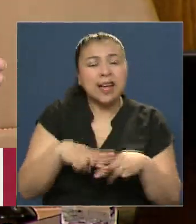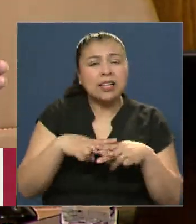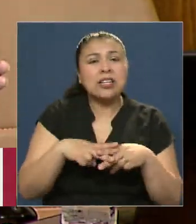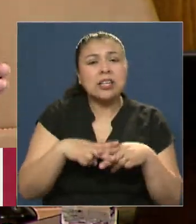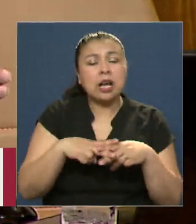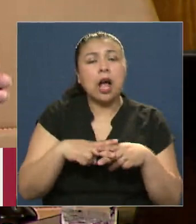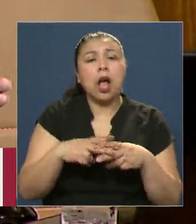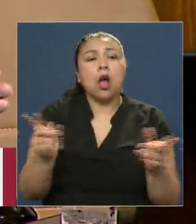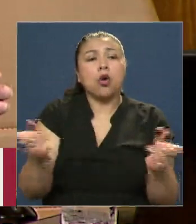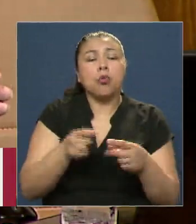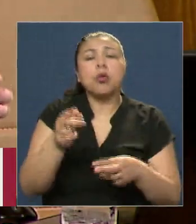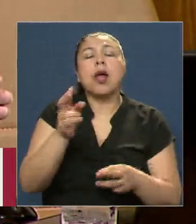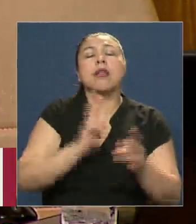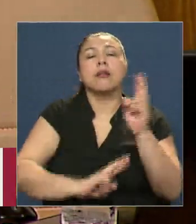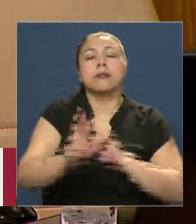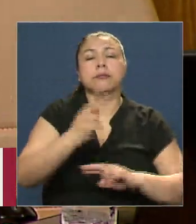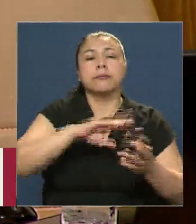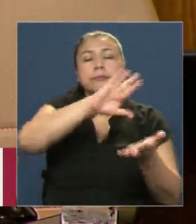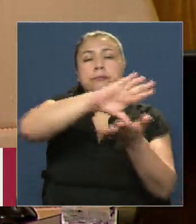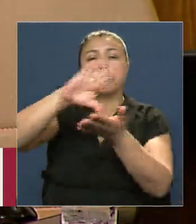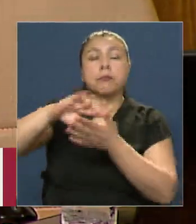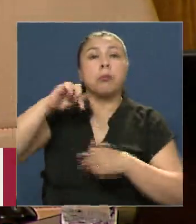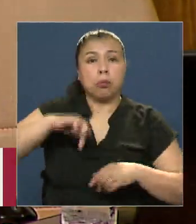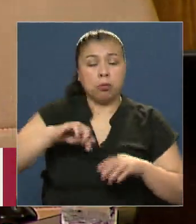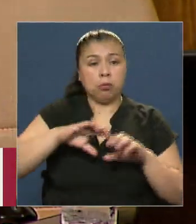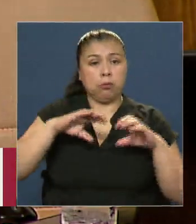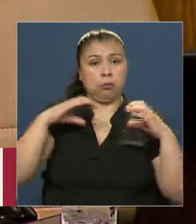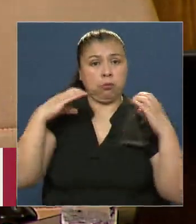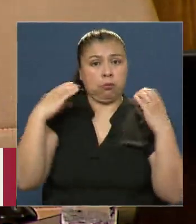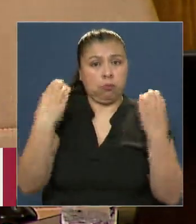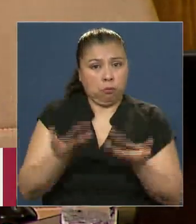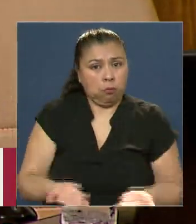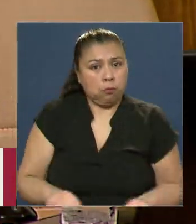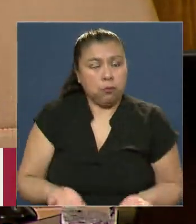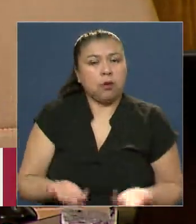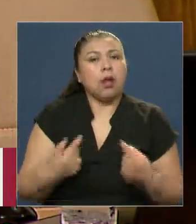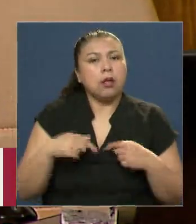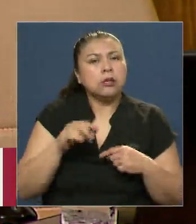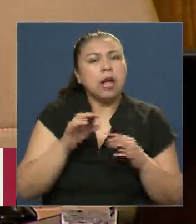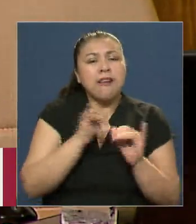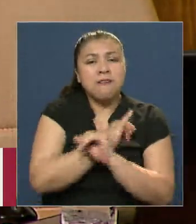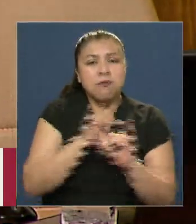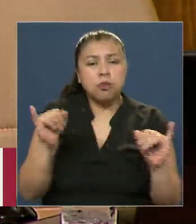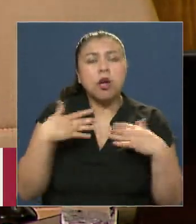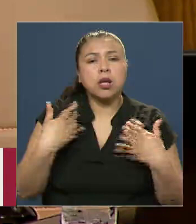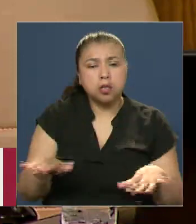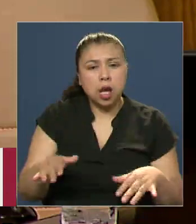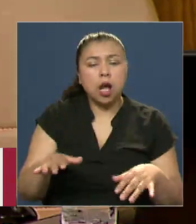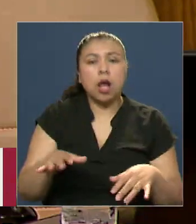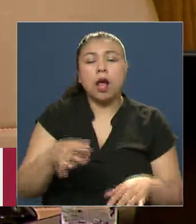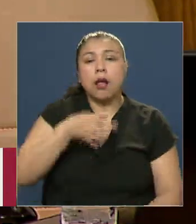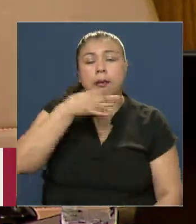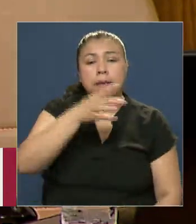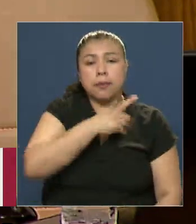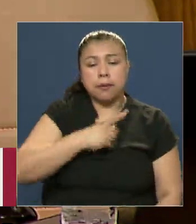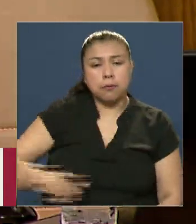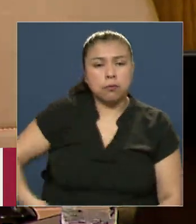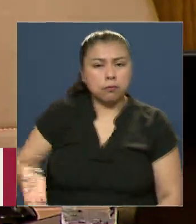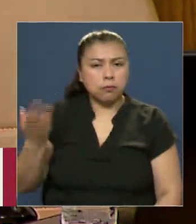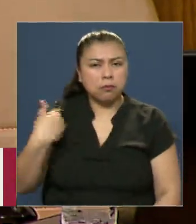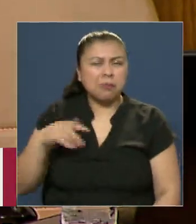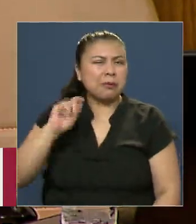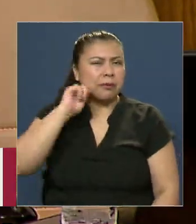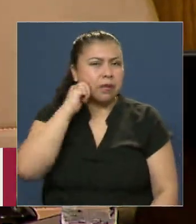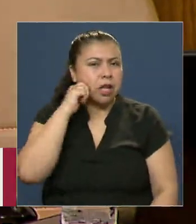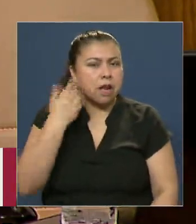que es la Comisión de Relaciones Exteriores de nuestra Cámara, y en la cual dio cuenta ya la diputada informante. ¿Qué significa